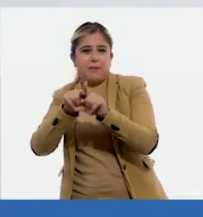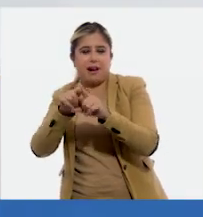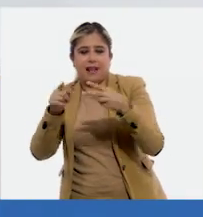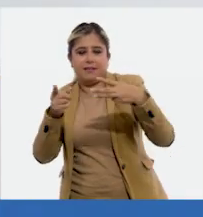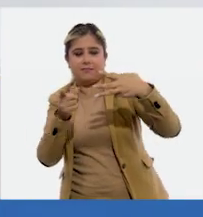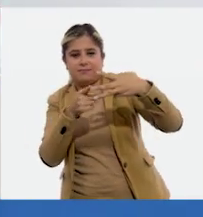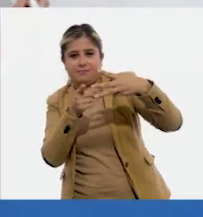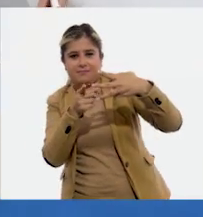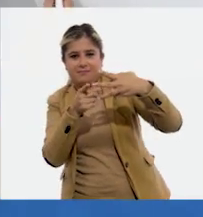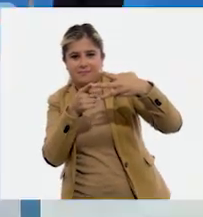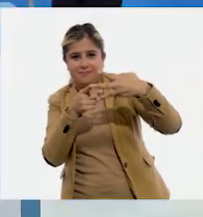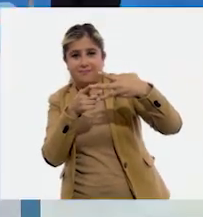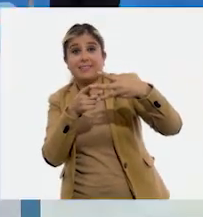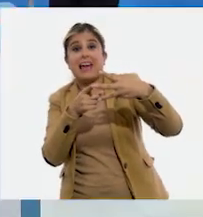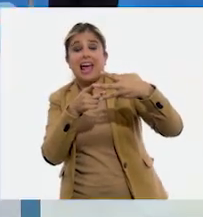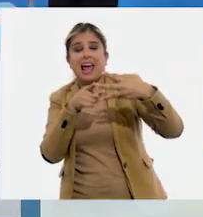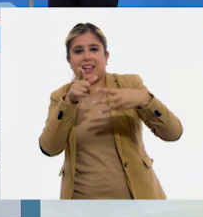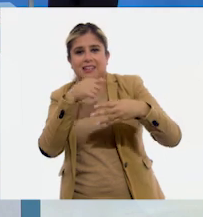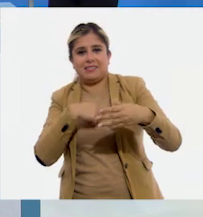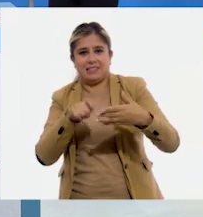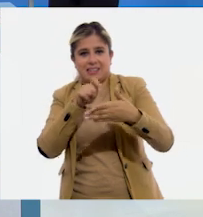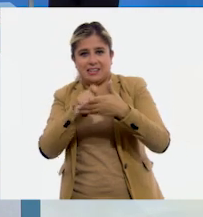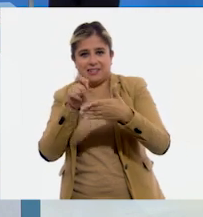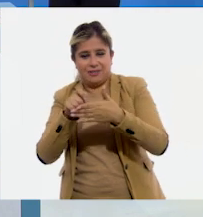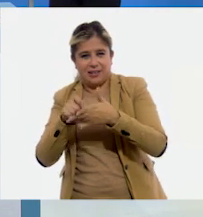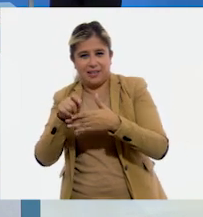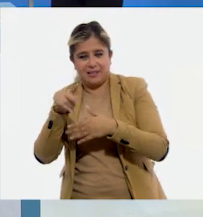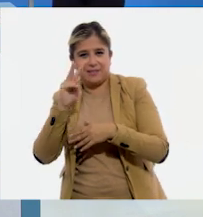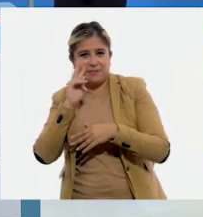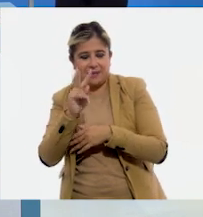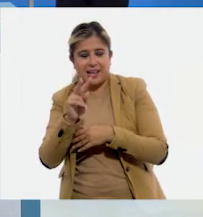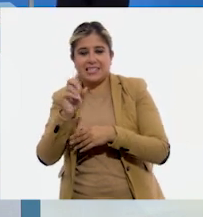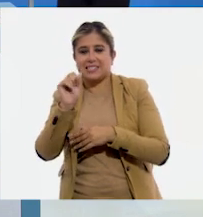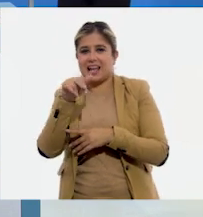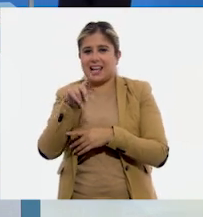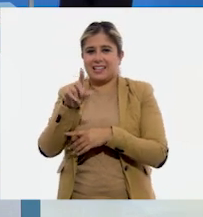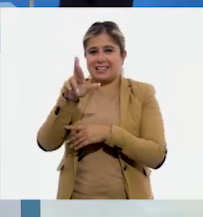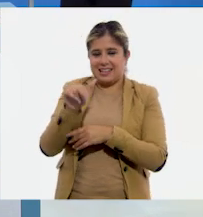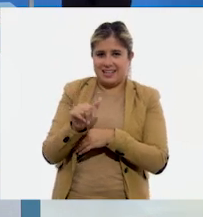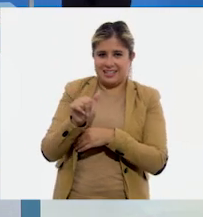mediana, ¿verdad? Vamos a anotar aquí el nombre de... ¡Sandra!